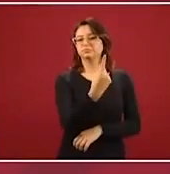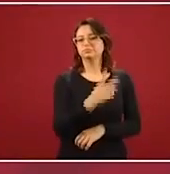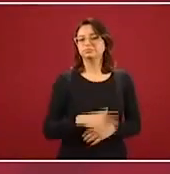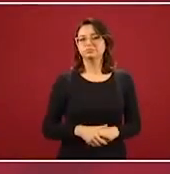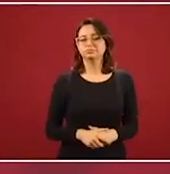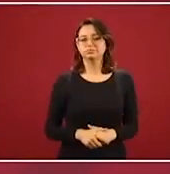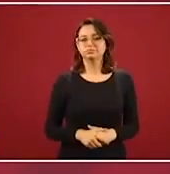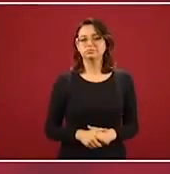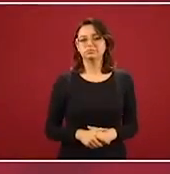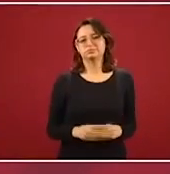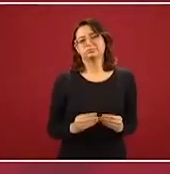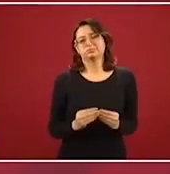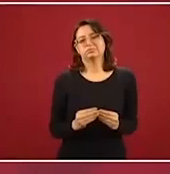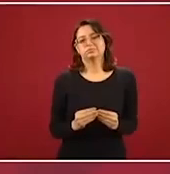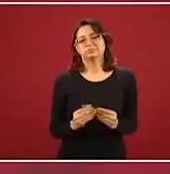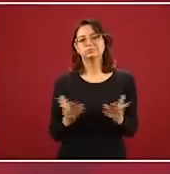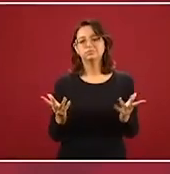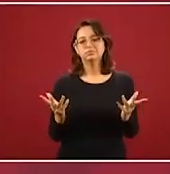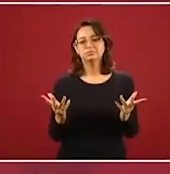Y desde luego,